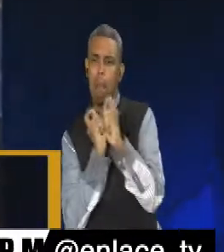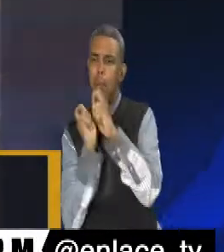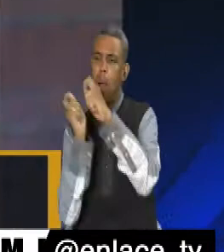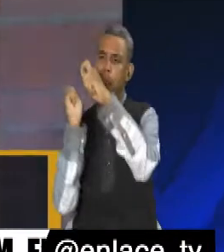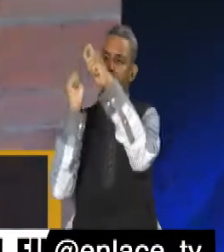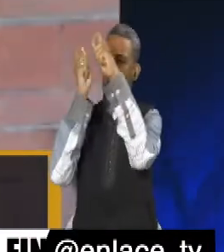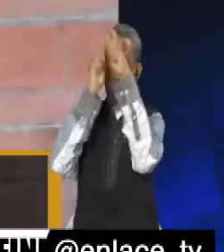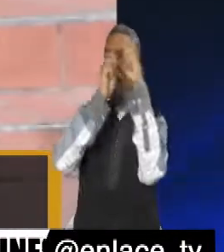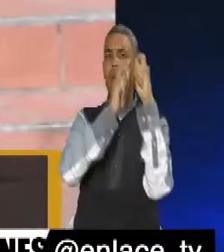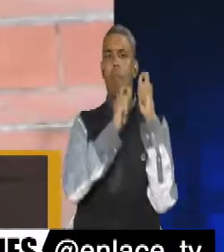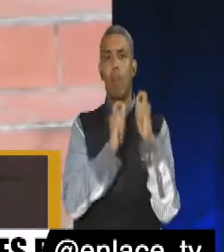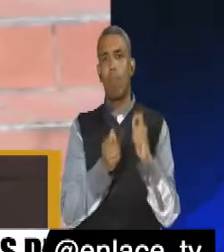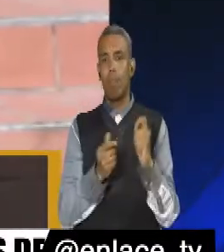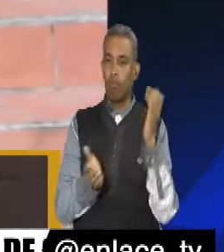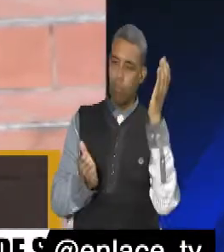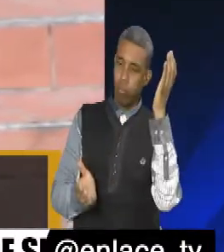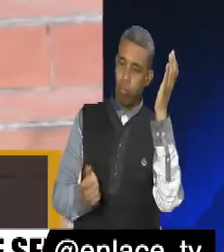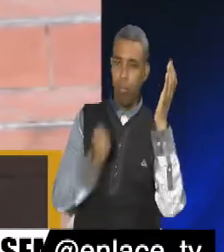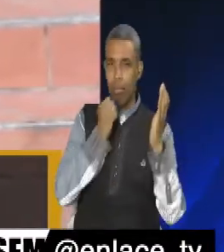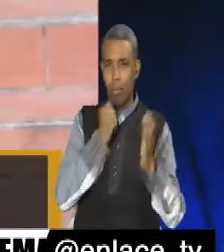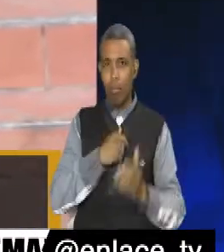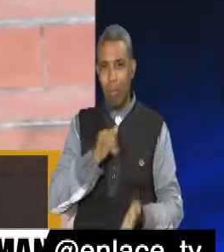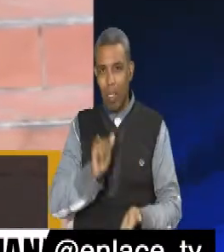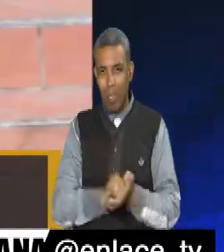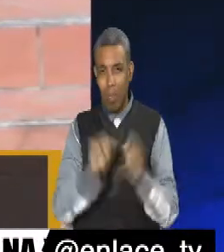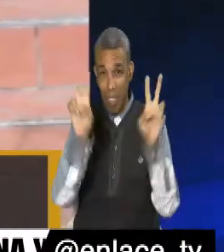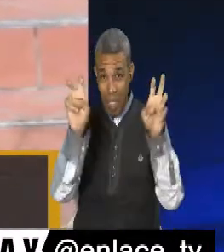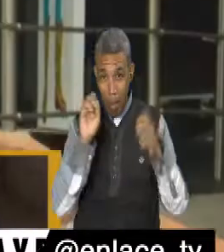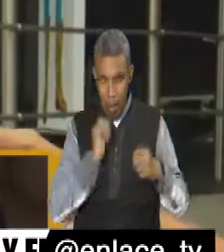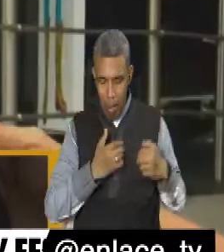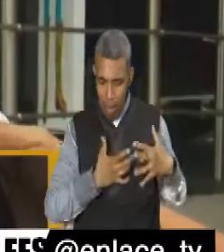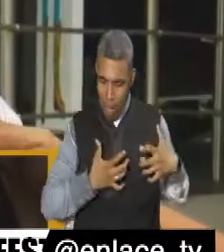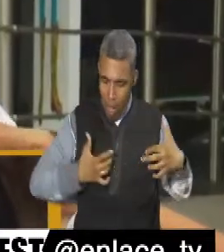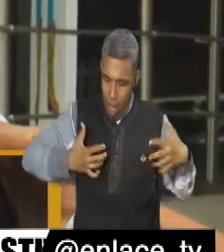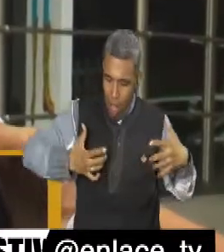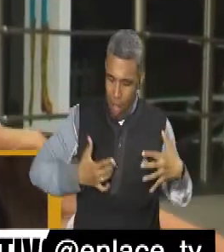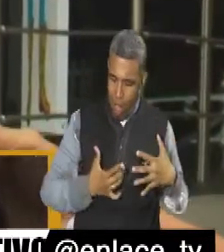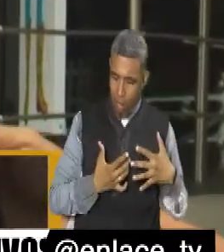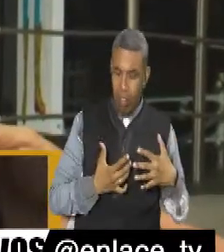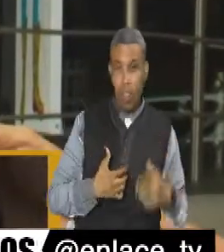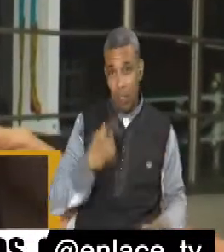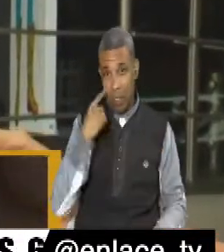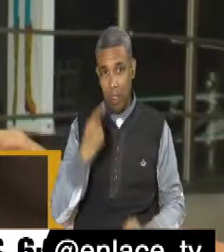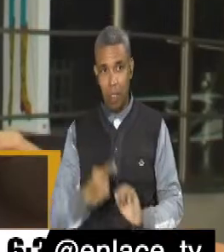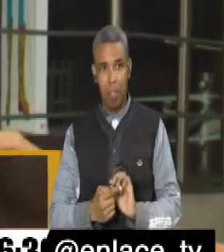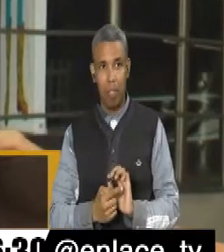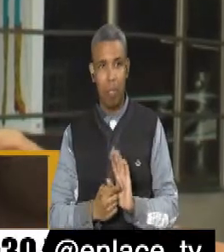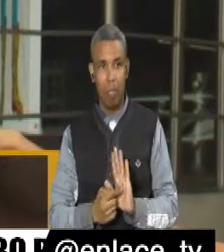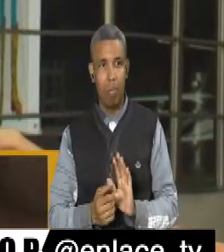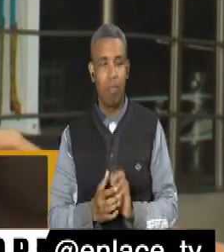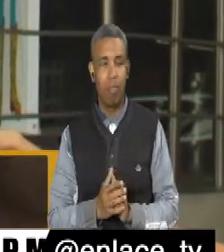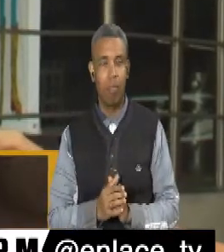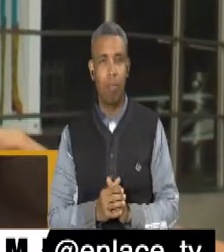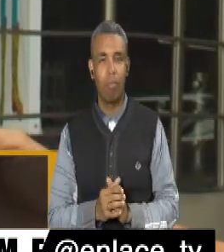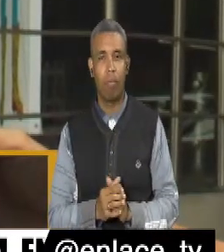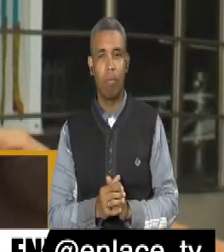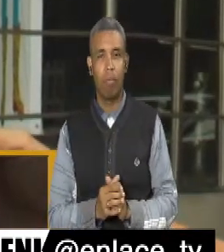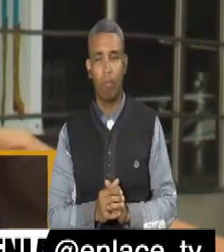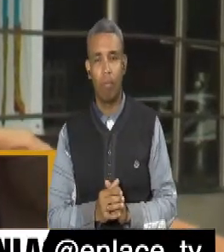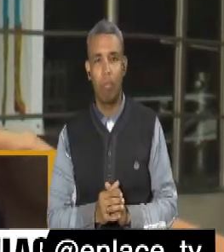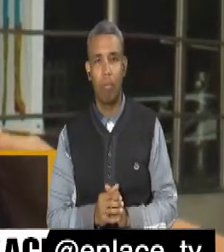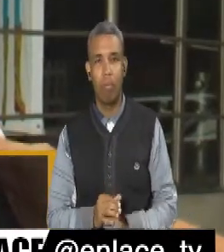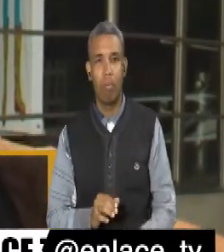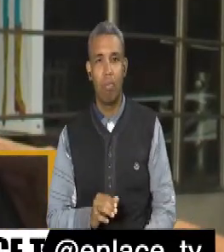particular de la ciudad. Para ello se inspiró en la cultura vallenata. Ahora que se construyó es un homenaje al